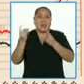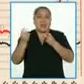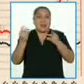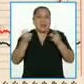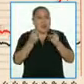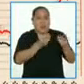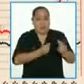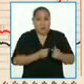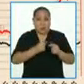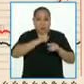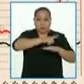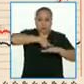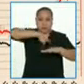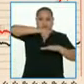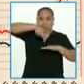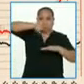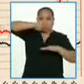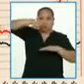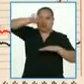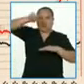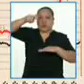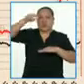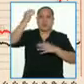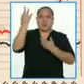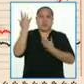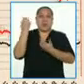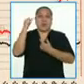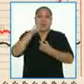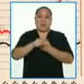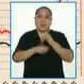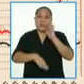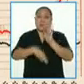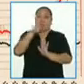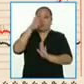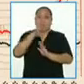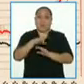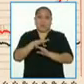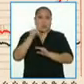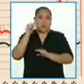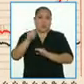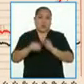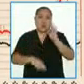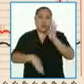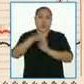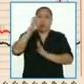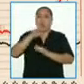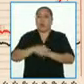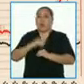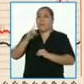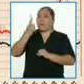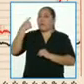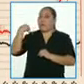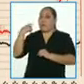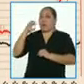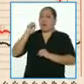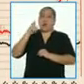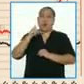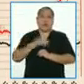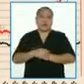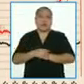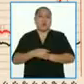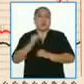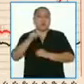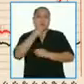la curva en la semana previa, Ajá. se esperaba que ya esta semana estemos igualando o superando el pico de la primera ola. Entonces, esto es algo bueno dentro de